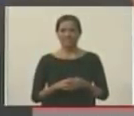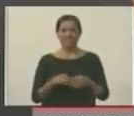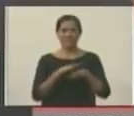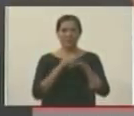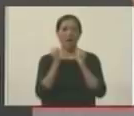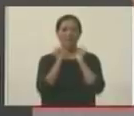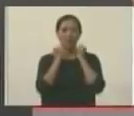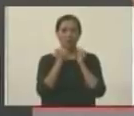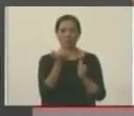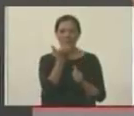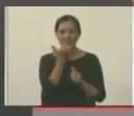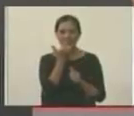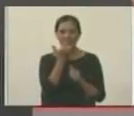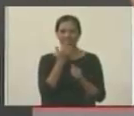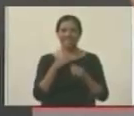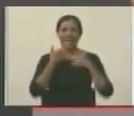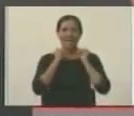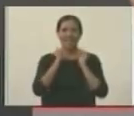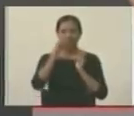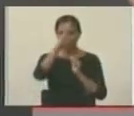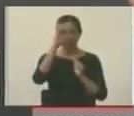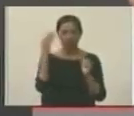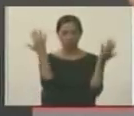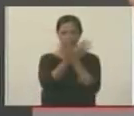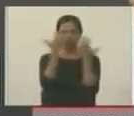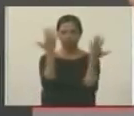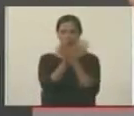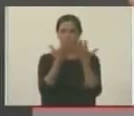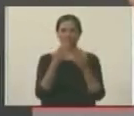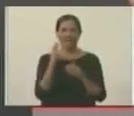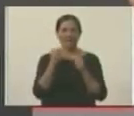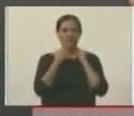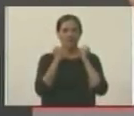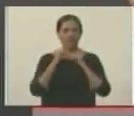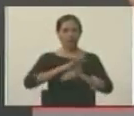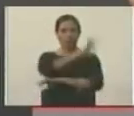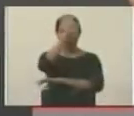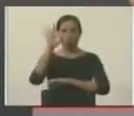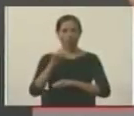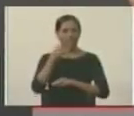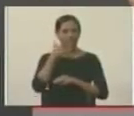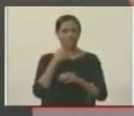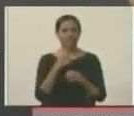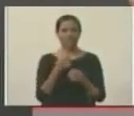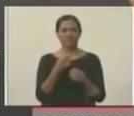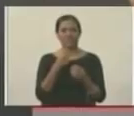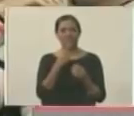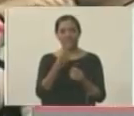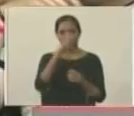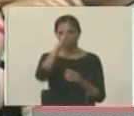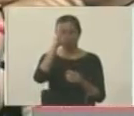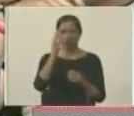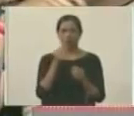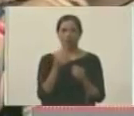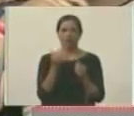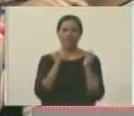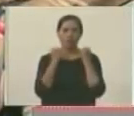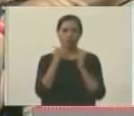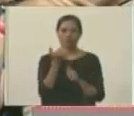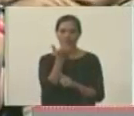Yo siempre confundo a Aristóbulo y a Diosdado. Estaba hablando con Aristóbulo todo el día y le decía Diosdado. Bueno,